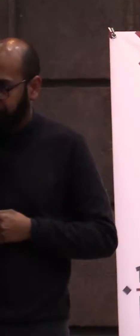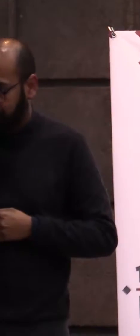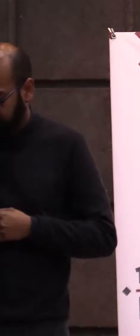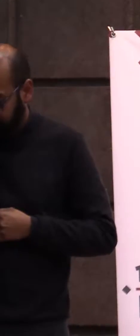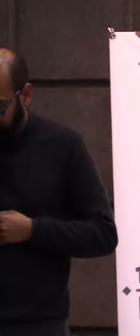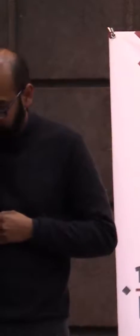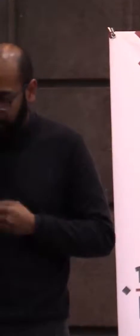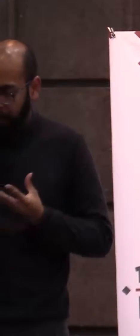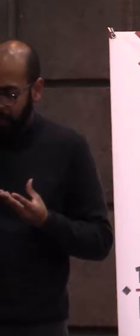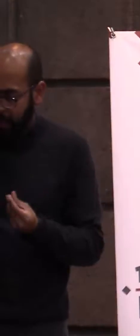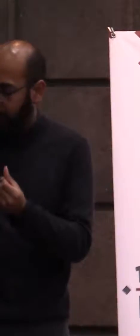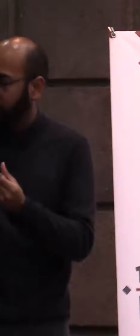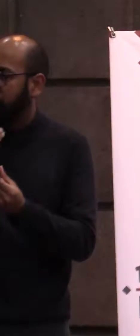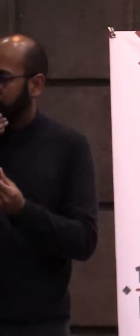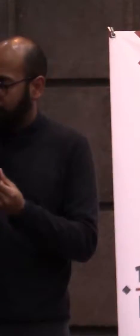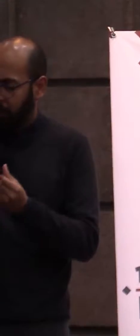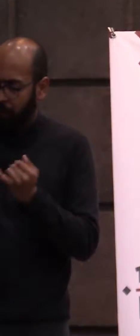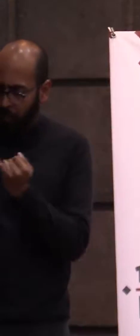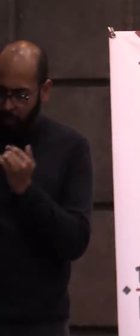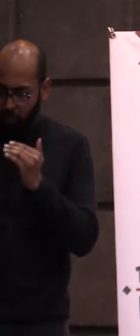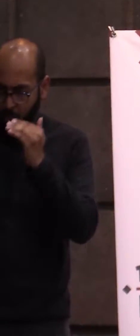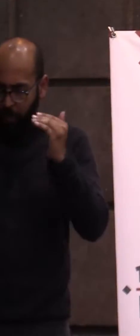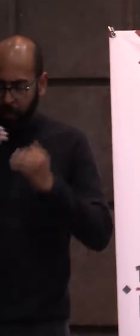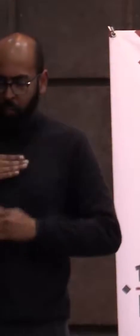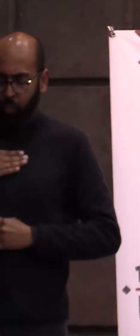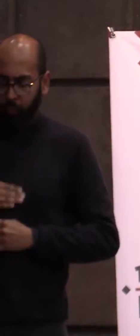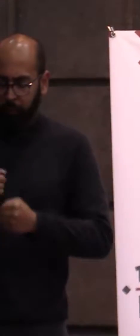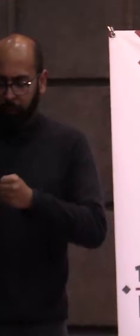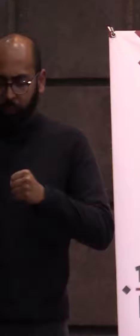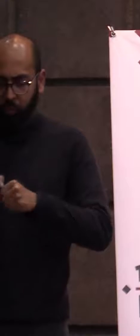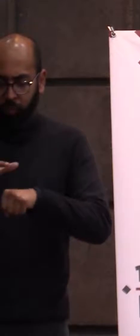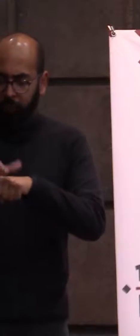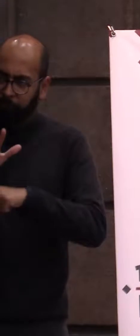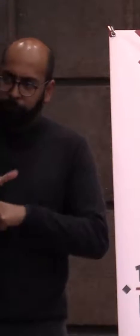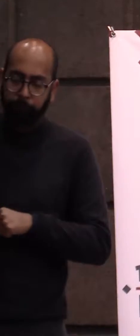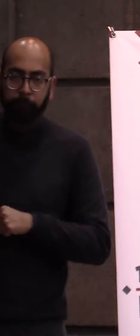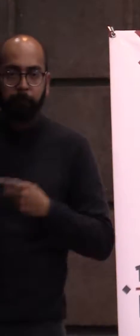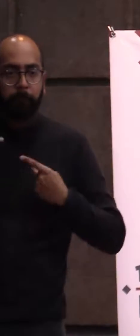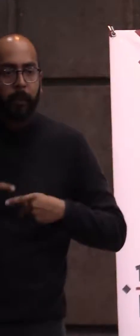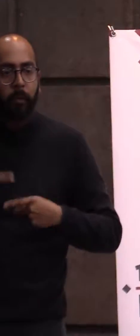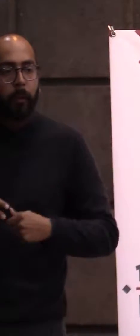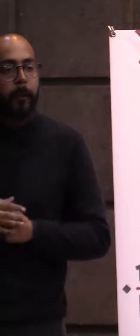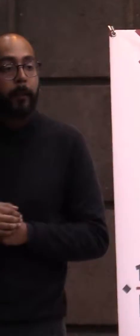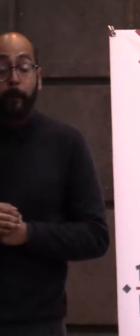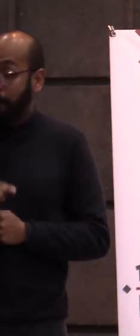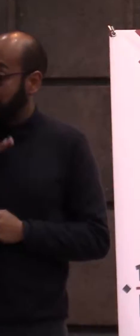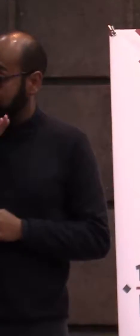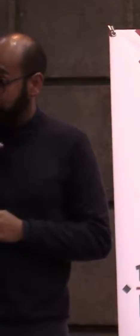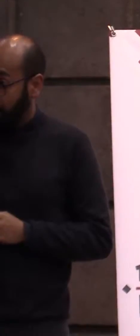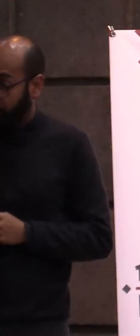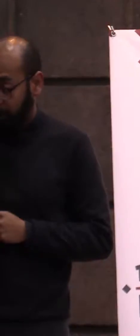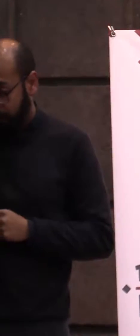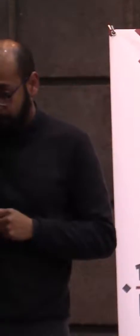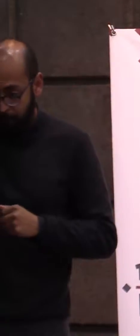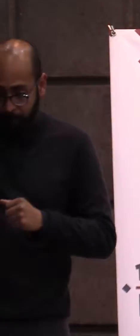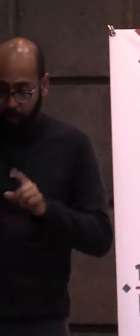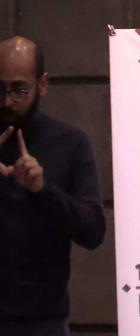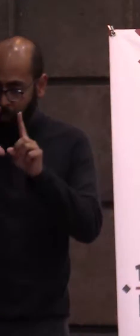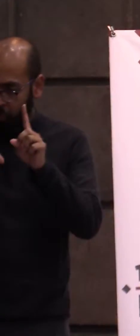eficiencia económica con equidad y justicia social en Michoacán y en México.